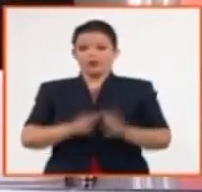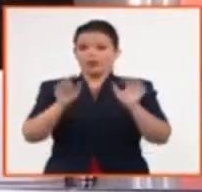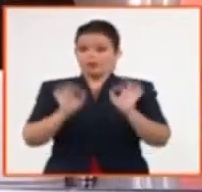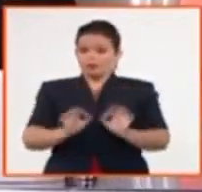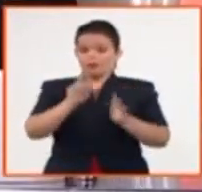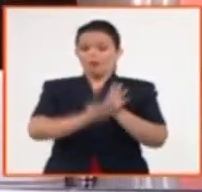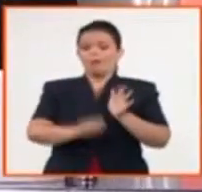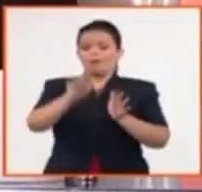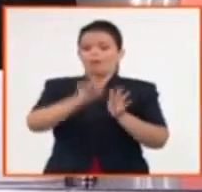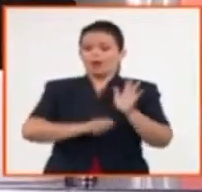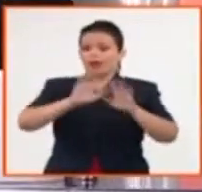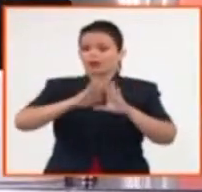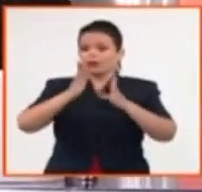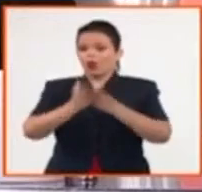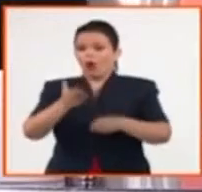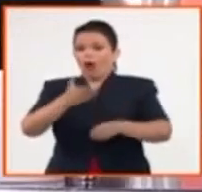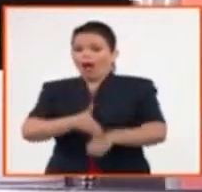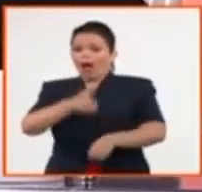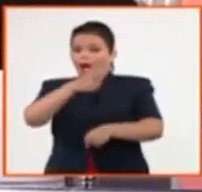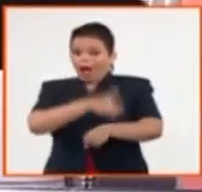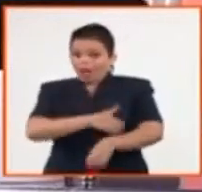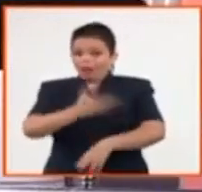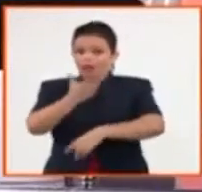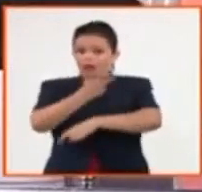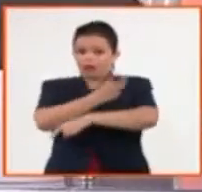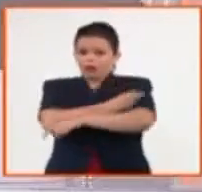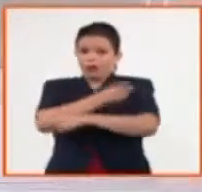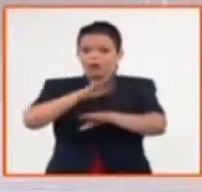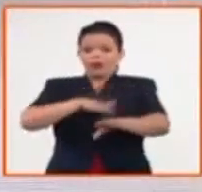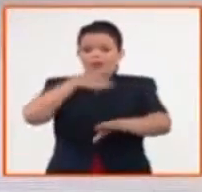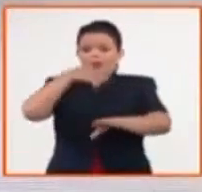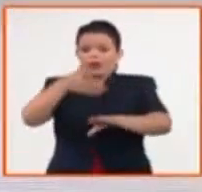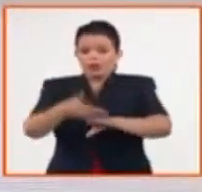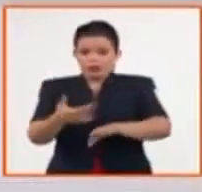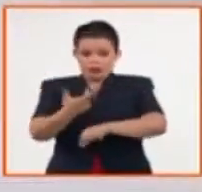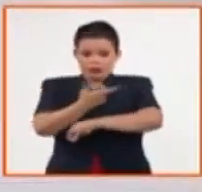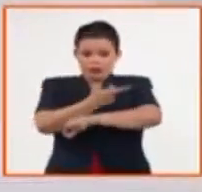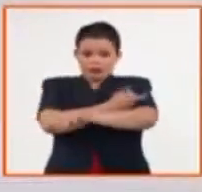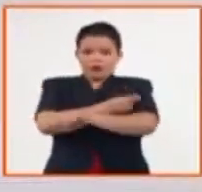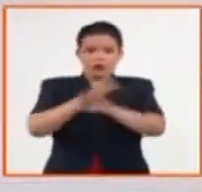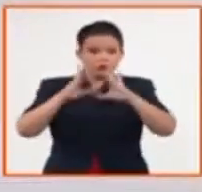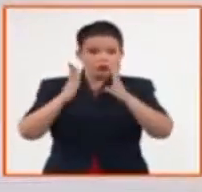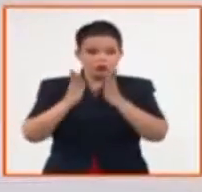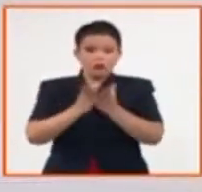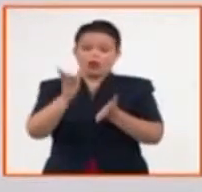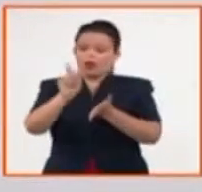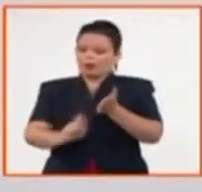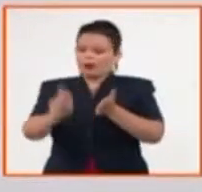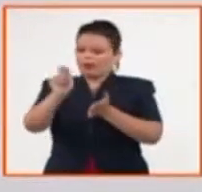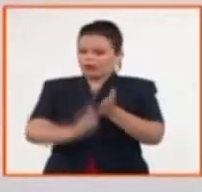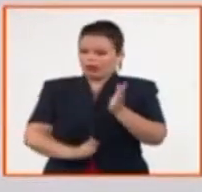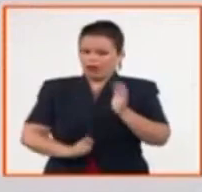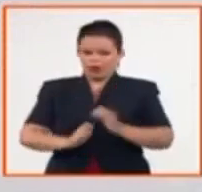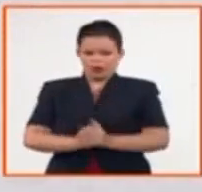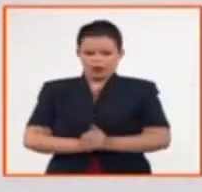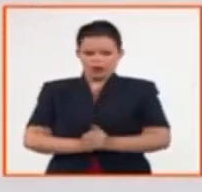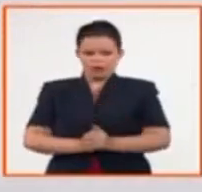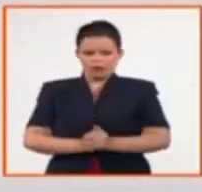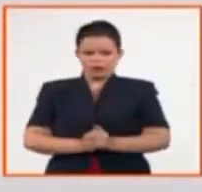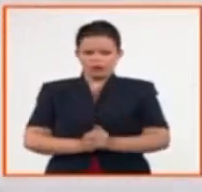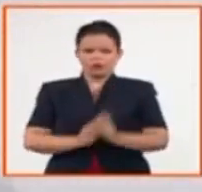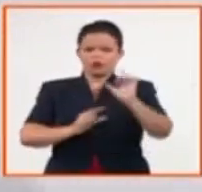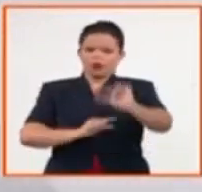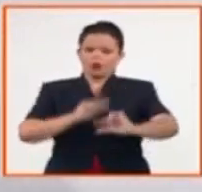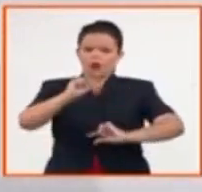Por tanto, en eso nosotros hemos sido cuidadosos y para eso la escuela ha asumido espacios para mantener el distanciamiento y además para que vayan pasando por cada uno de los